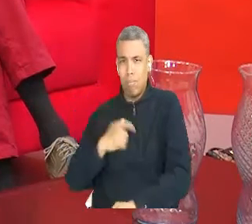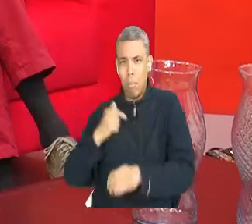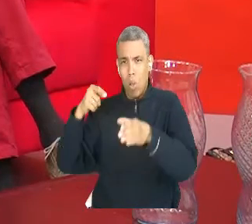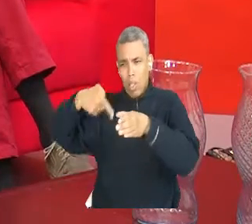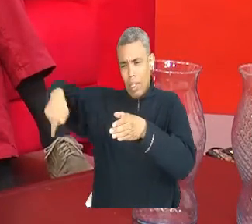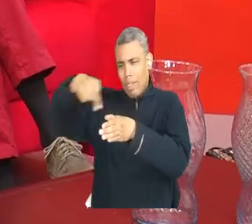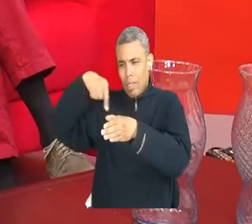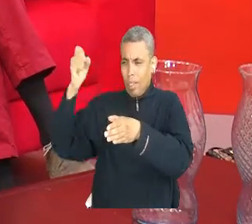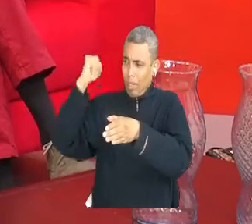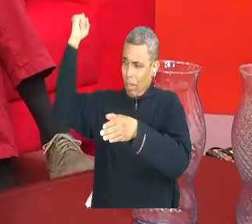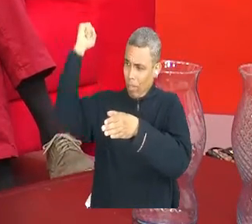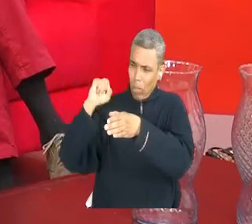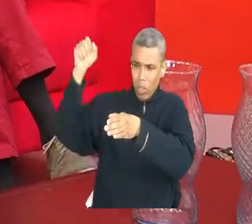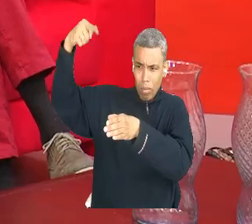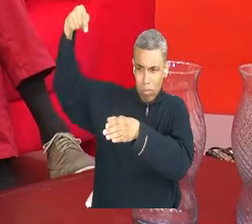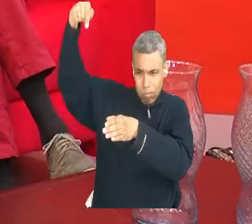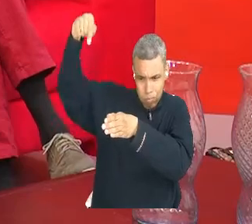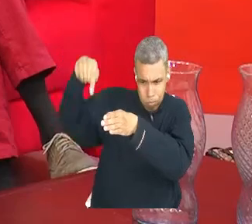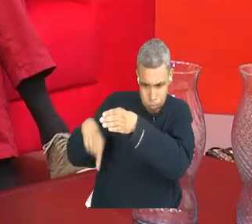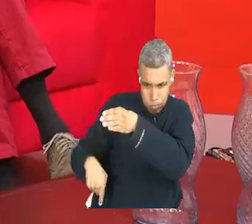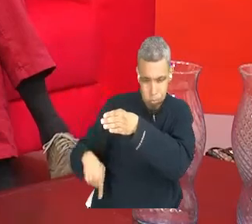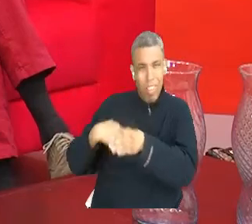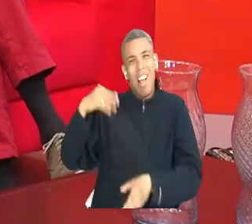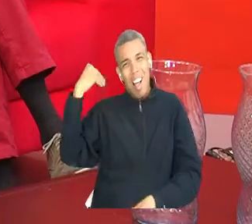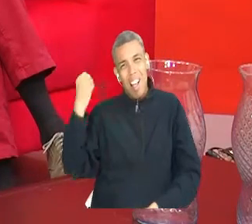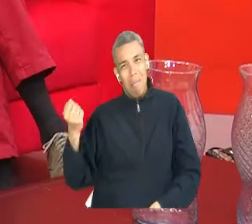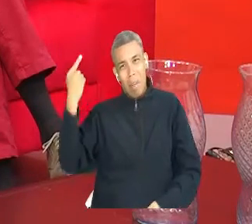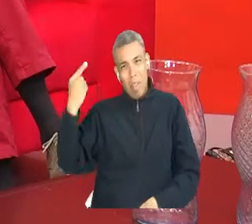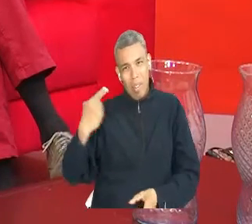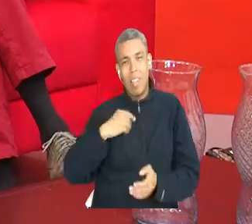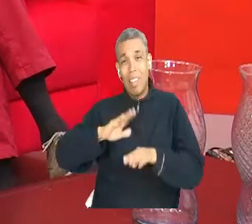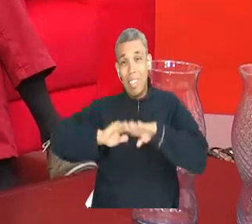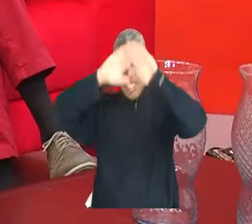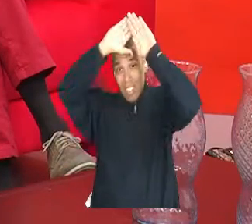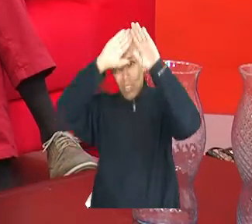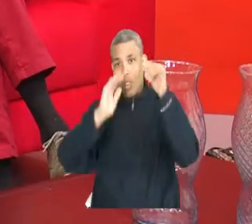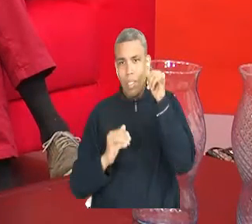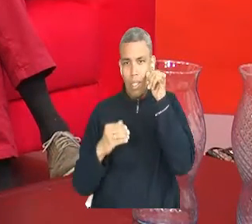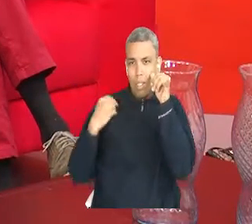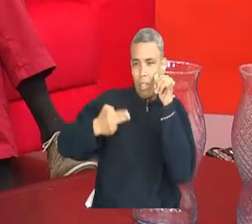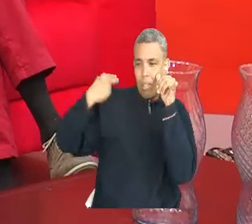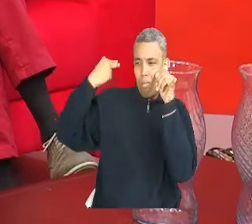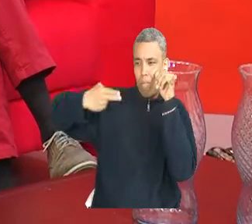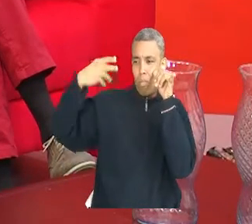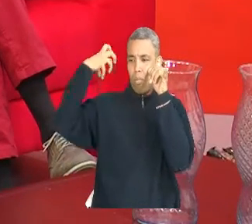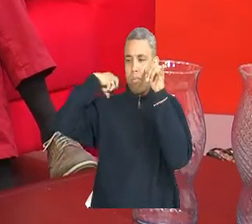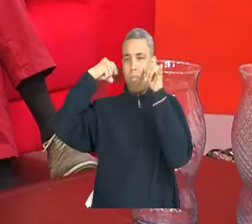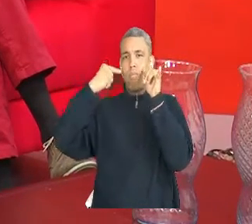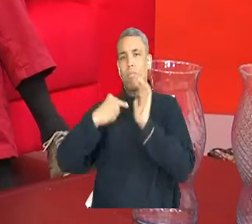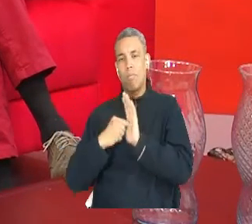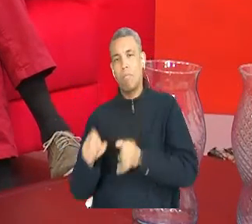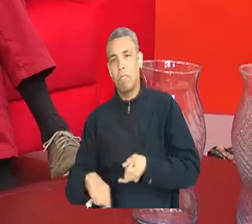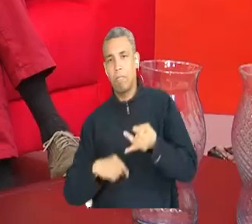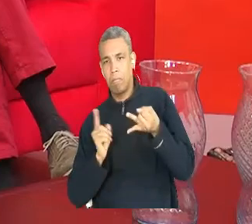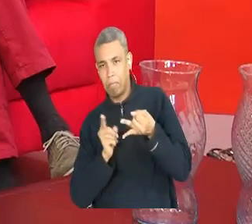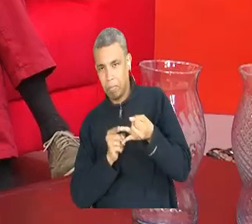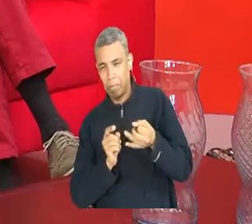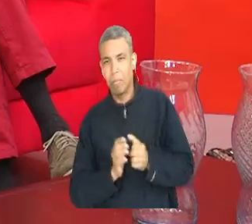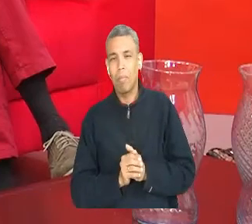después de ver eso vamos a ir hacia la ciénaga san silvestre vamos a tomar almuerzo de club miramar